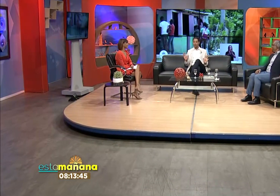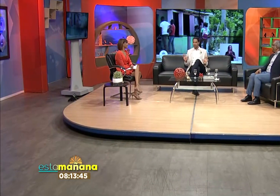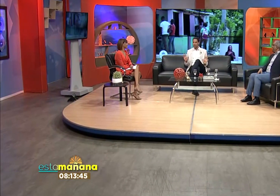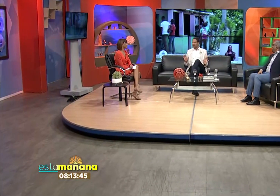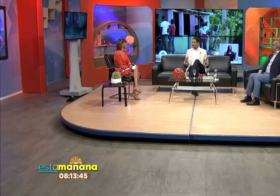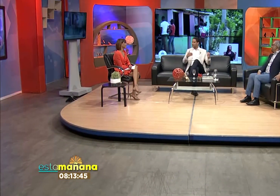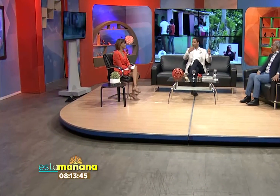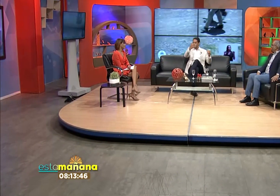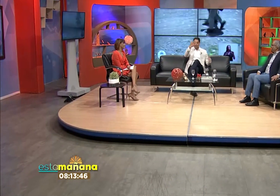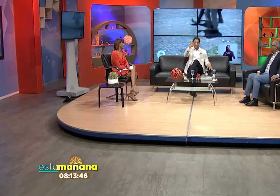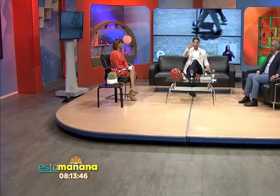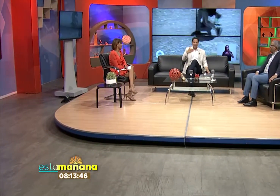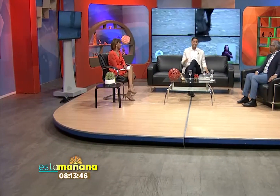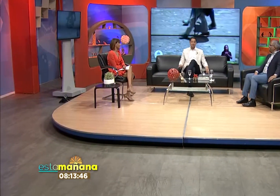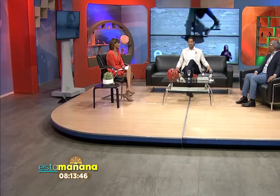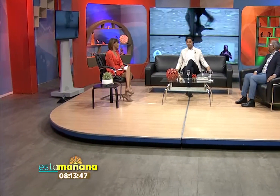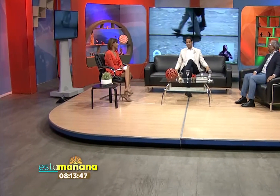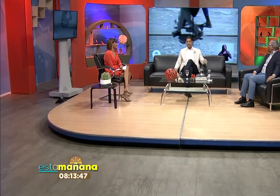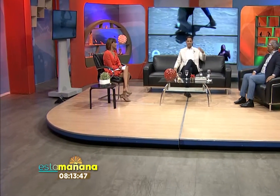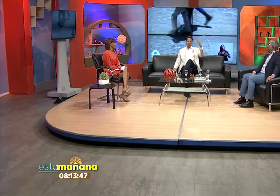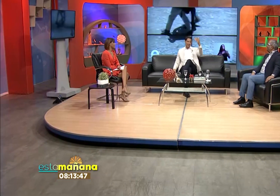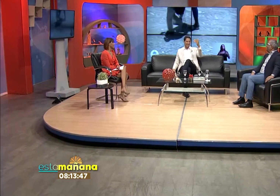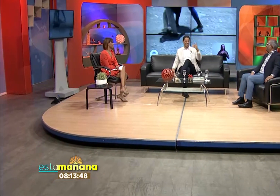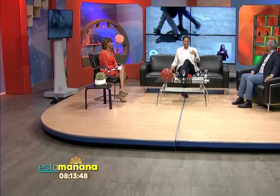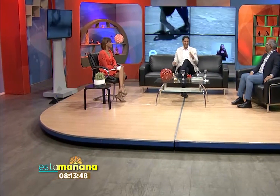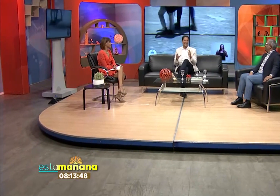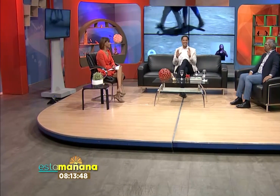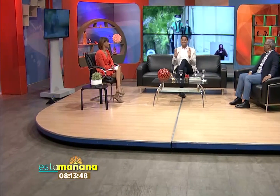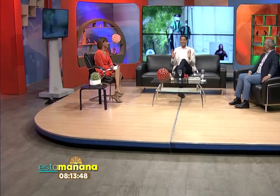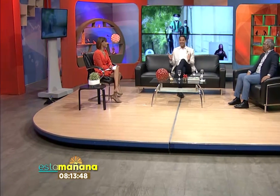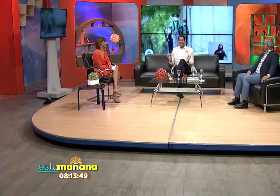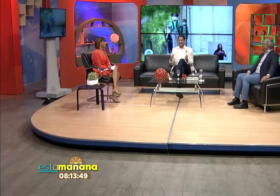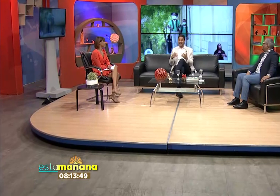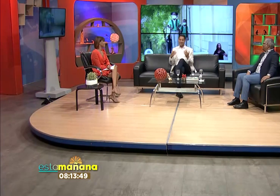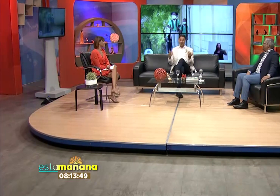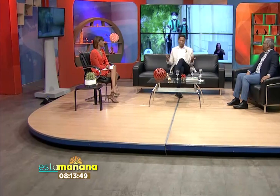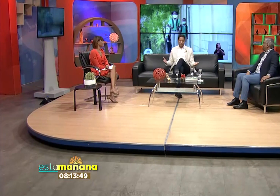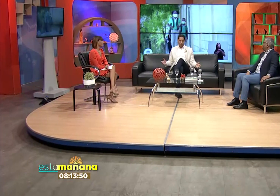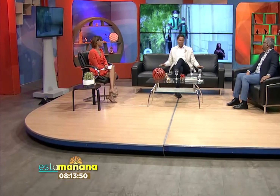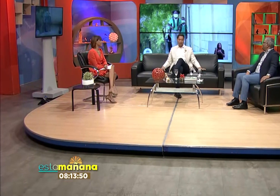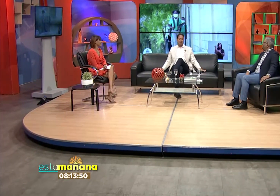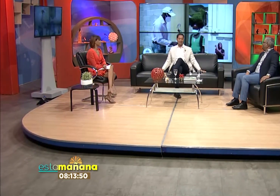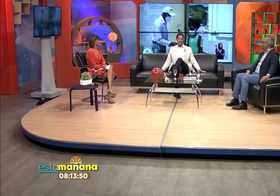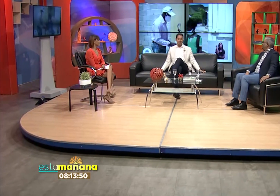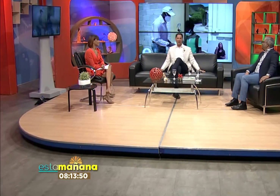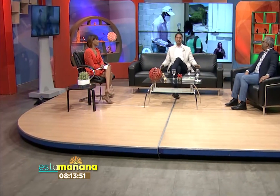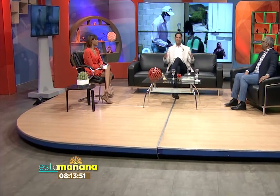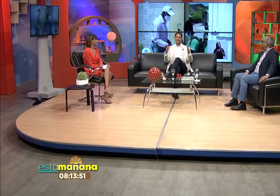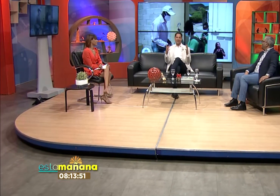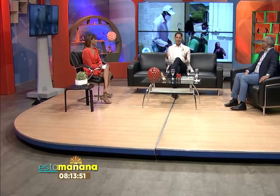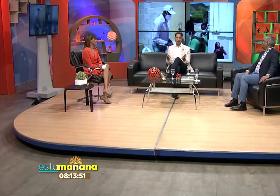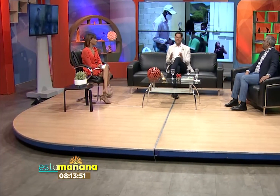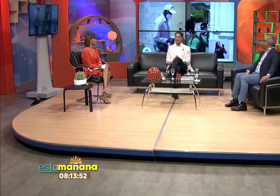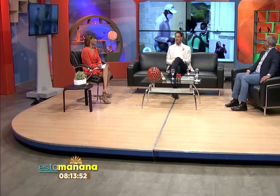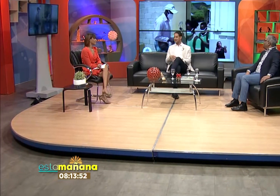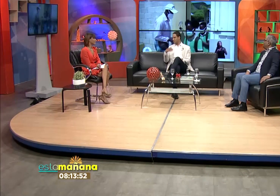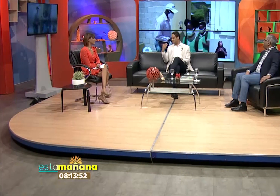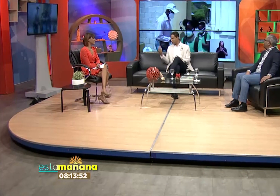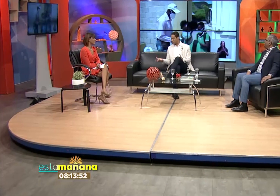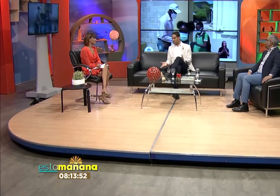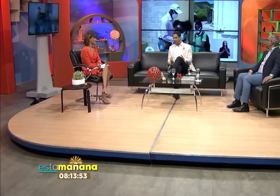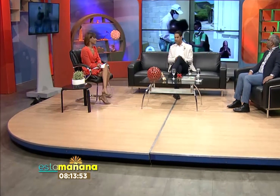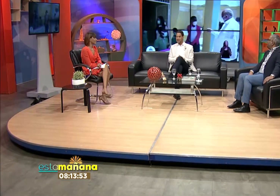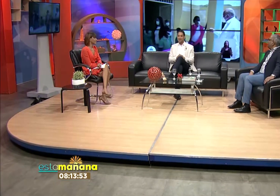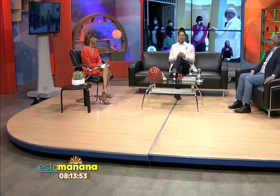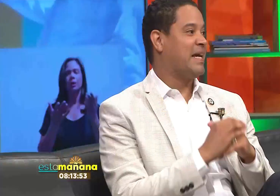100 puntos. Entonces, yeah, va a ser así, de manera que le exhorto a los participantes desde aquí, que están